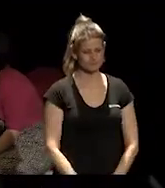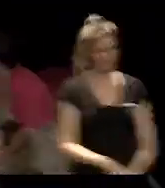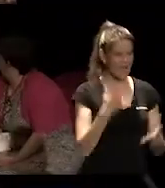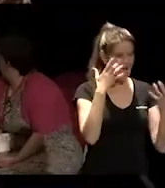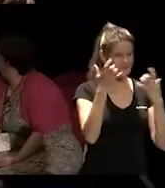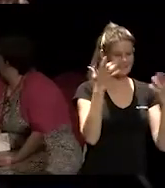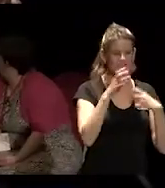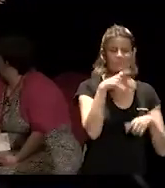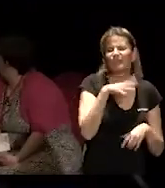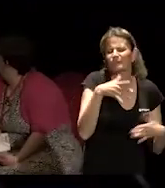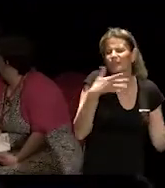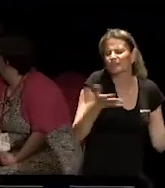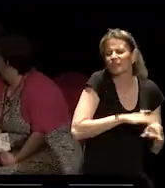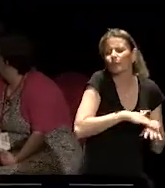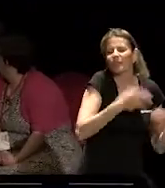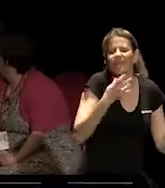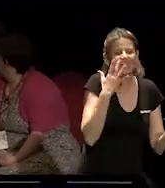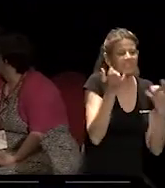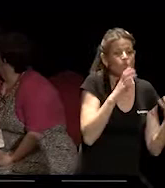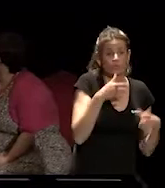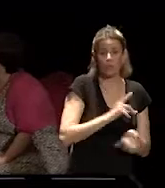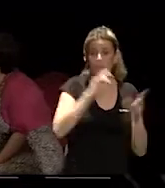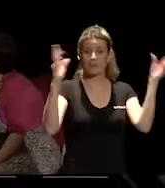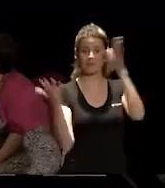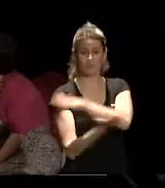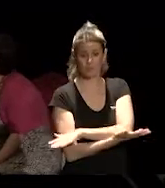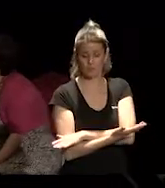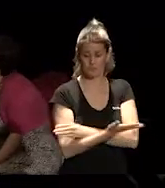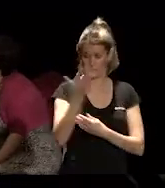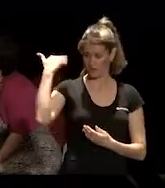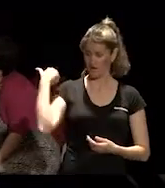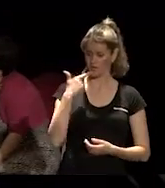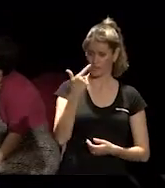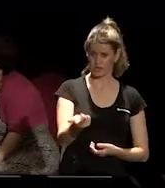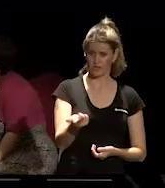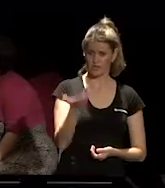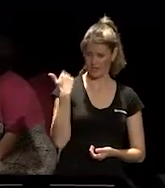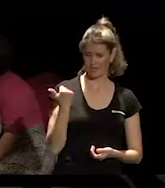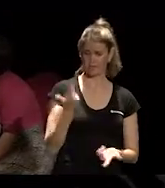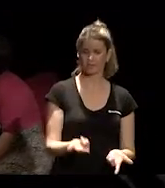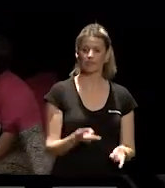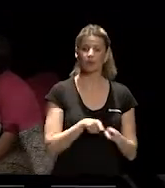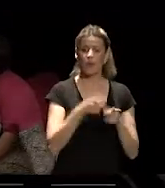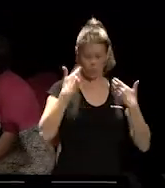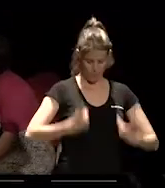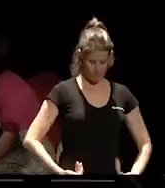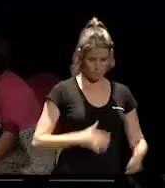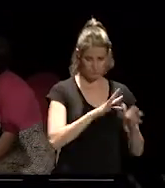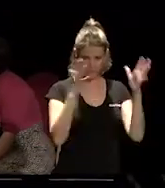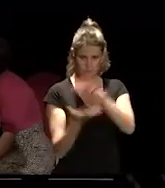Artístico, ¿por qué? Porque somos performativos, lo decían ayer. Somos cuerpos performativos en un